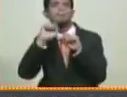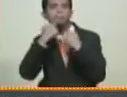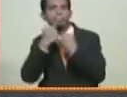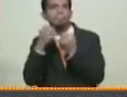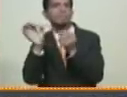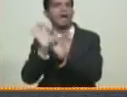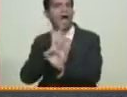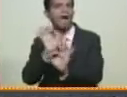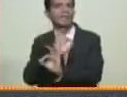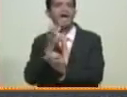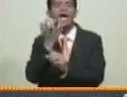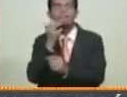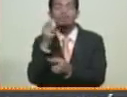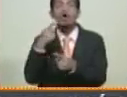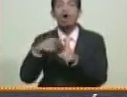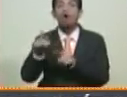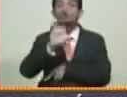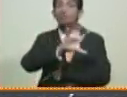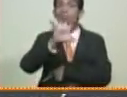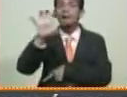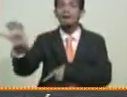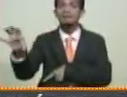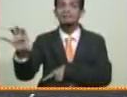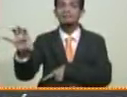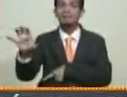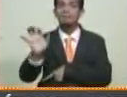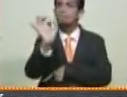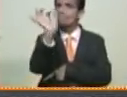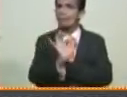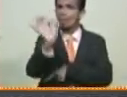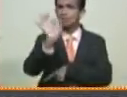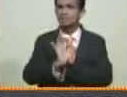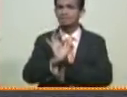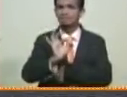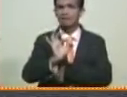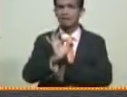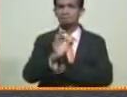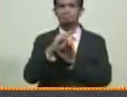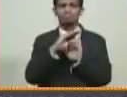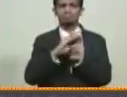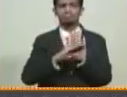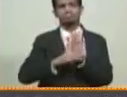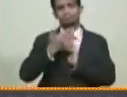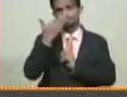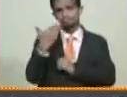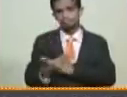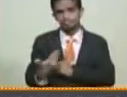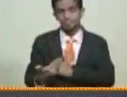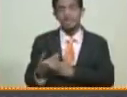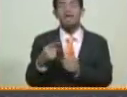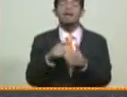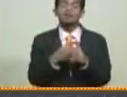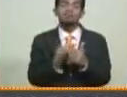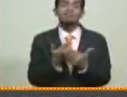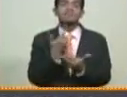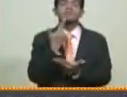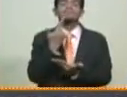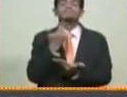con menor votación porcentual y menor votación del REC de cada